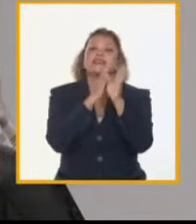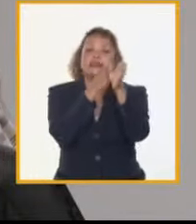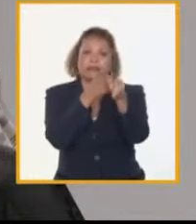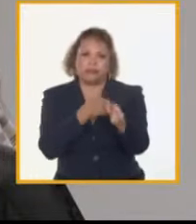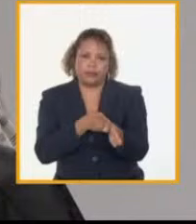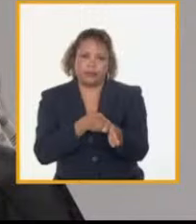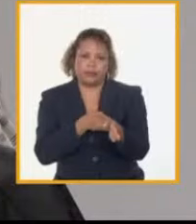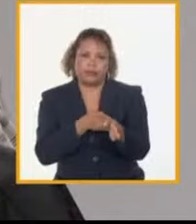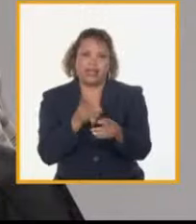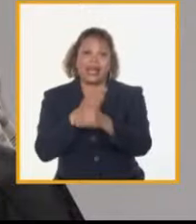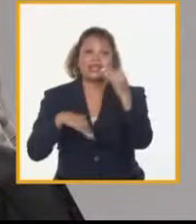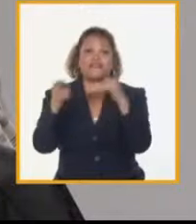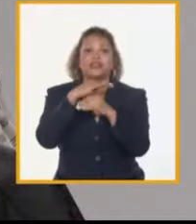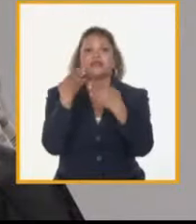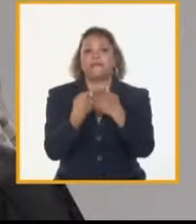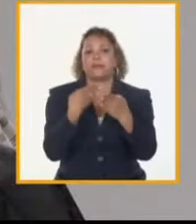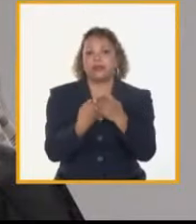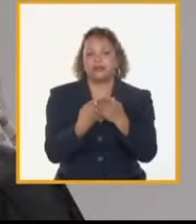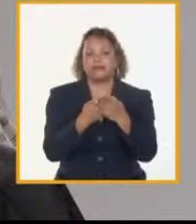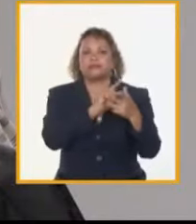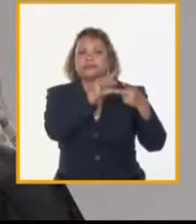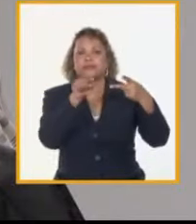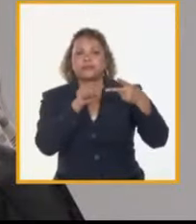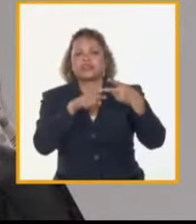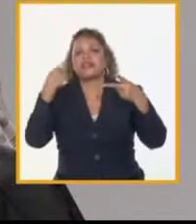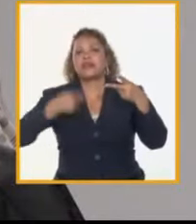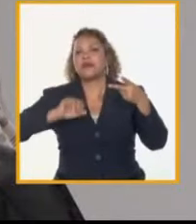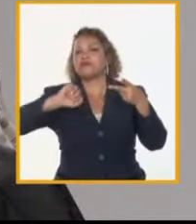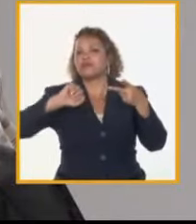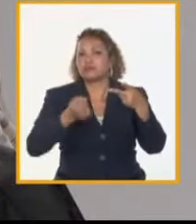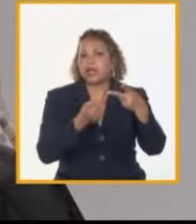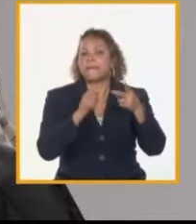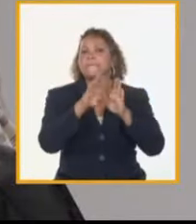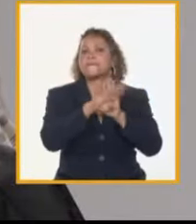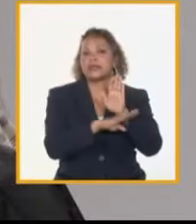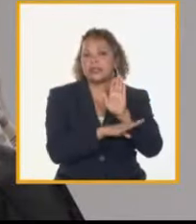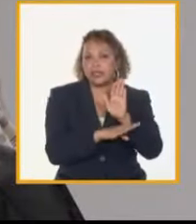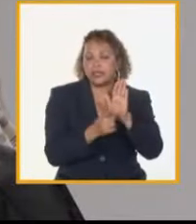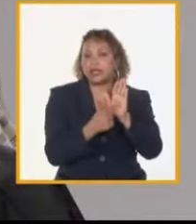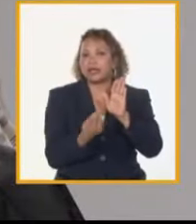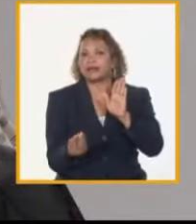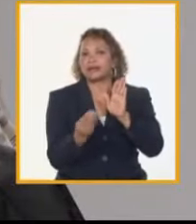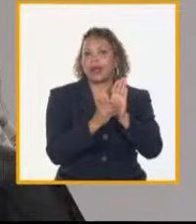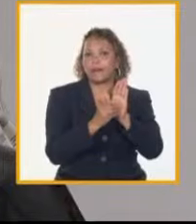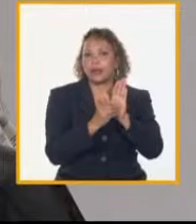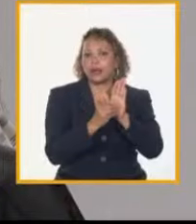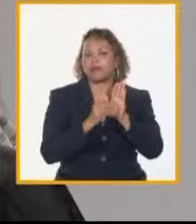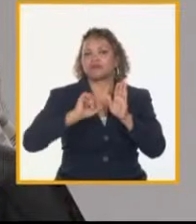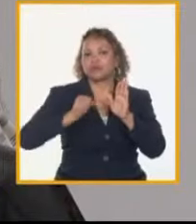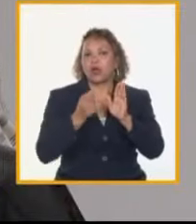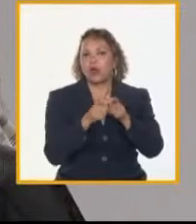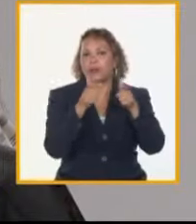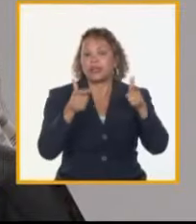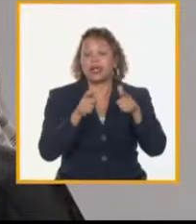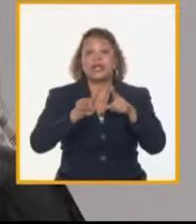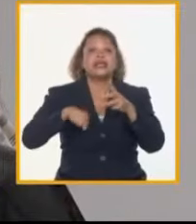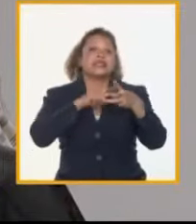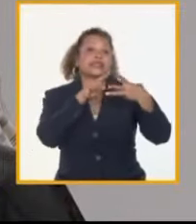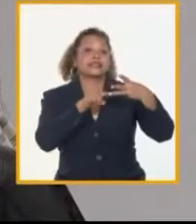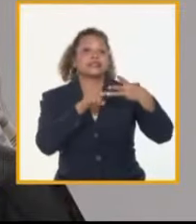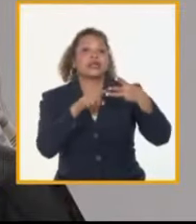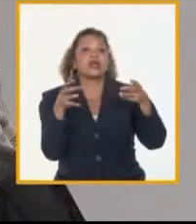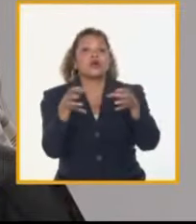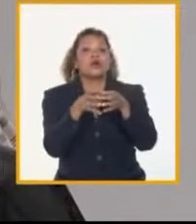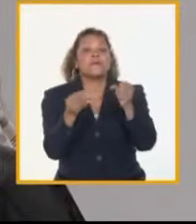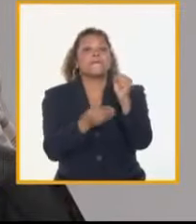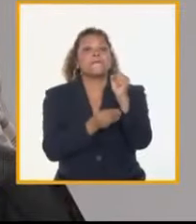general. Segundo, tenemos que incrementar el rigor en la aplicación de las medidas que hoy estamos aplicando. Y en tercer lugar, tenemos que fortalecer el grupo de